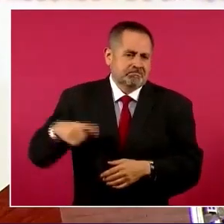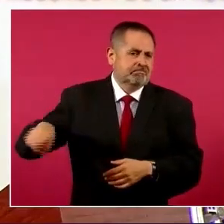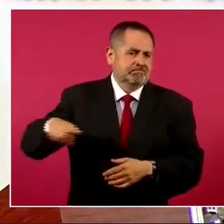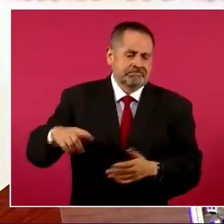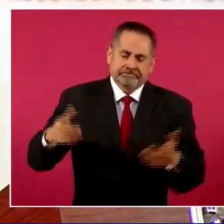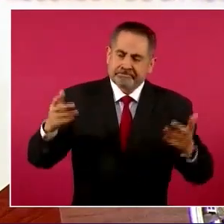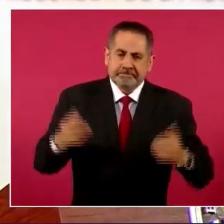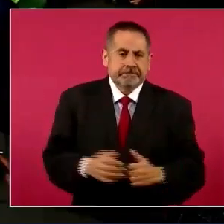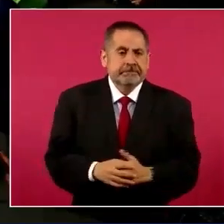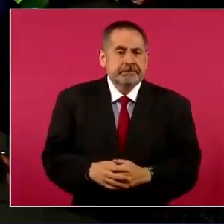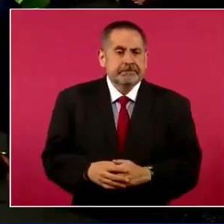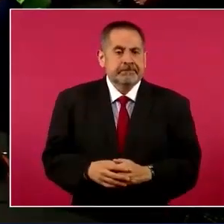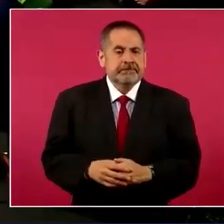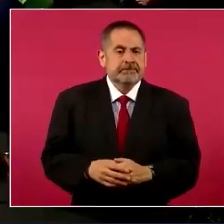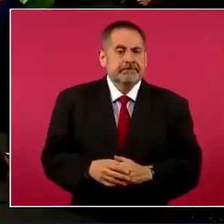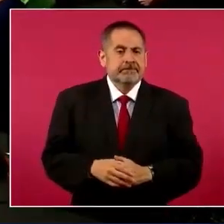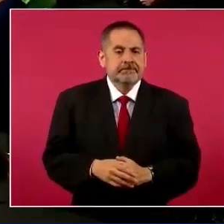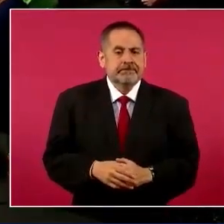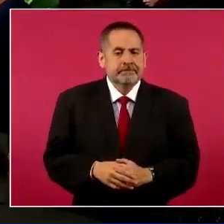Entonces,